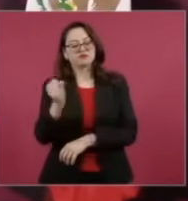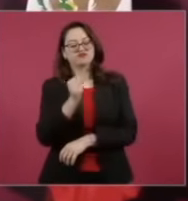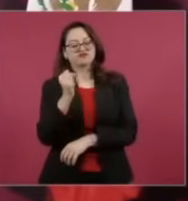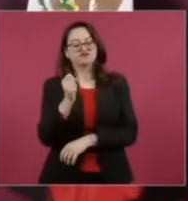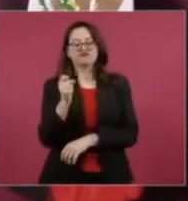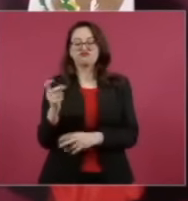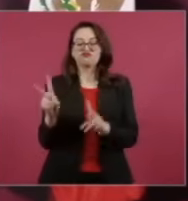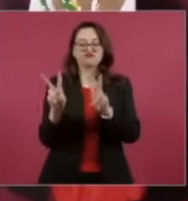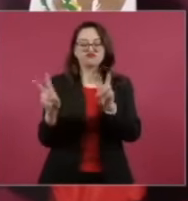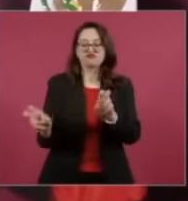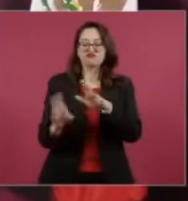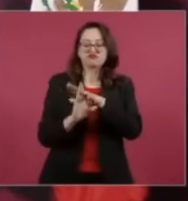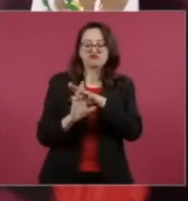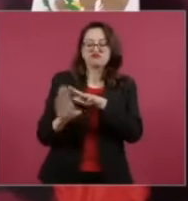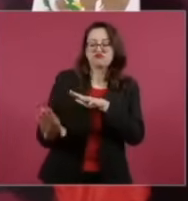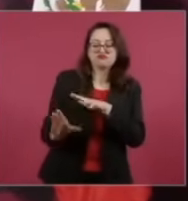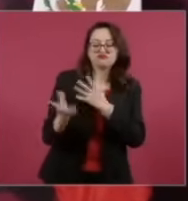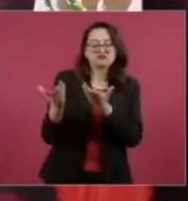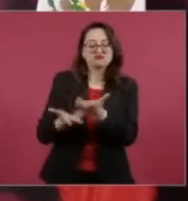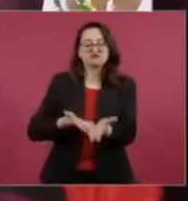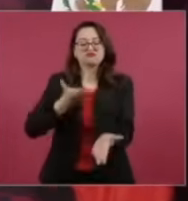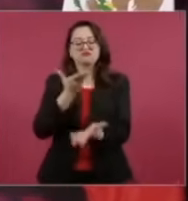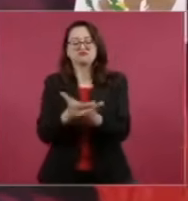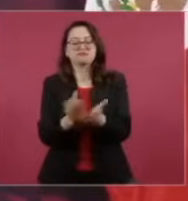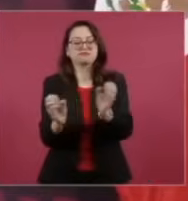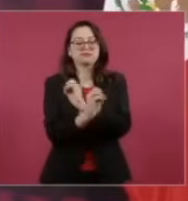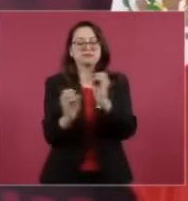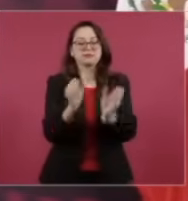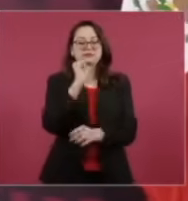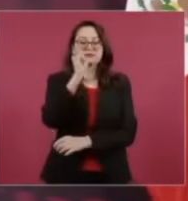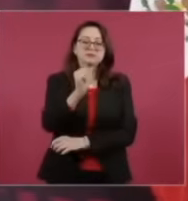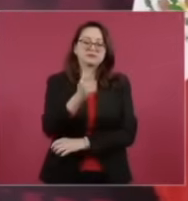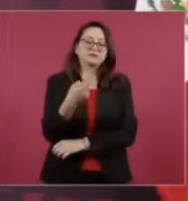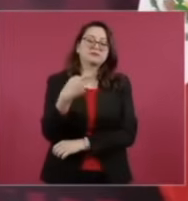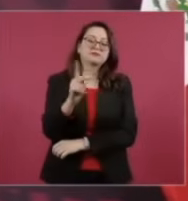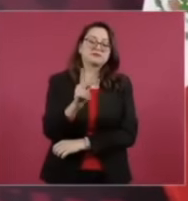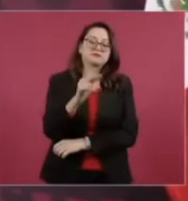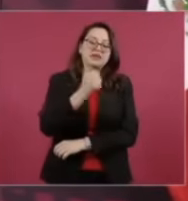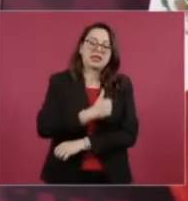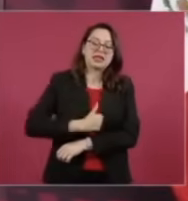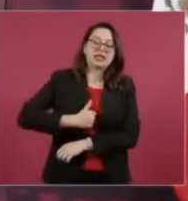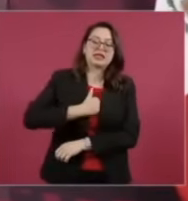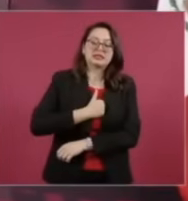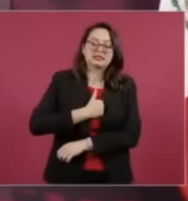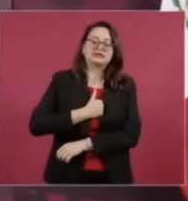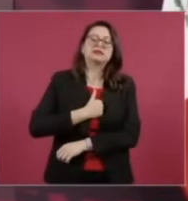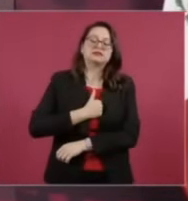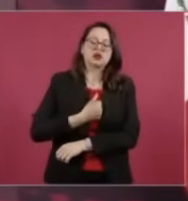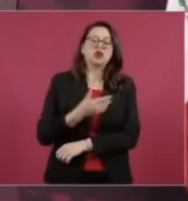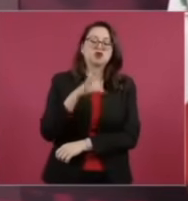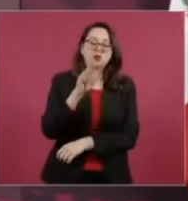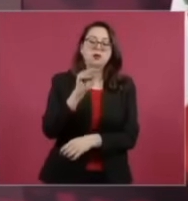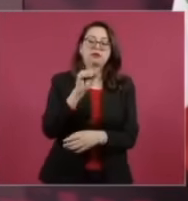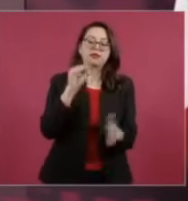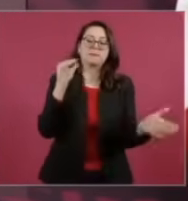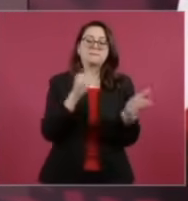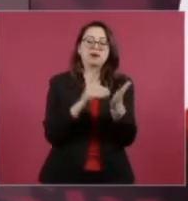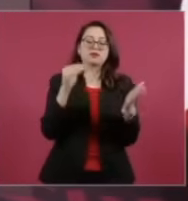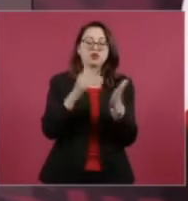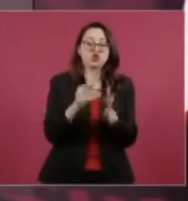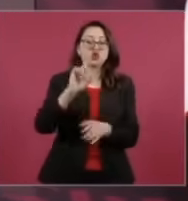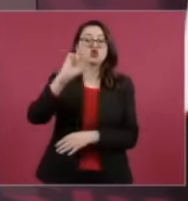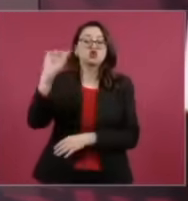pasó o va a pasar destinar como 90000 millones de